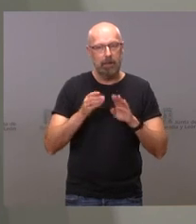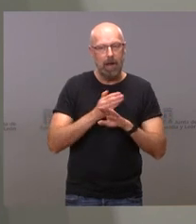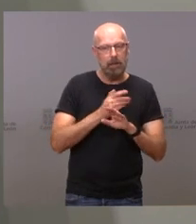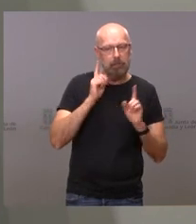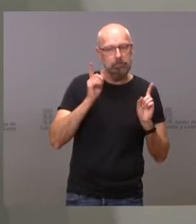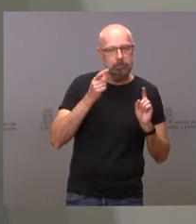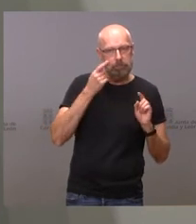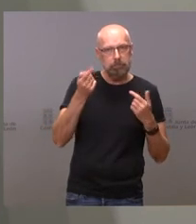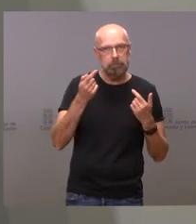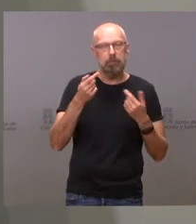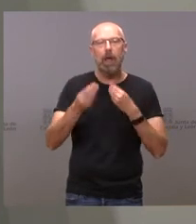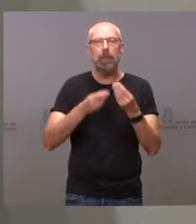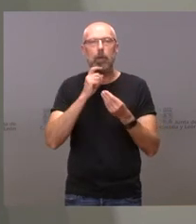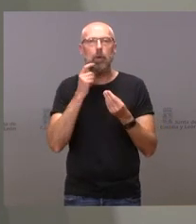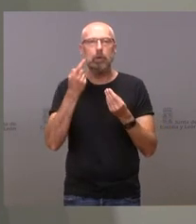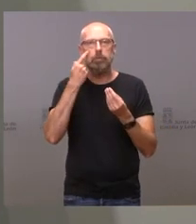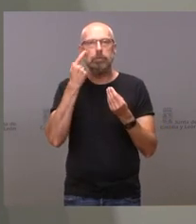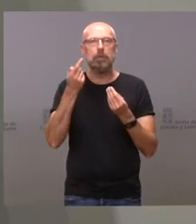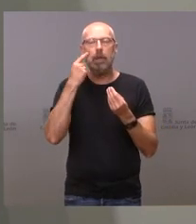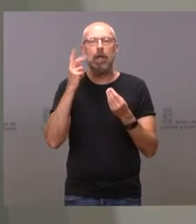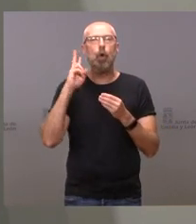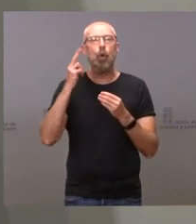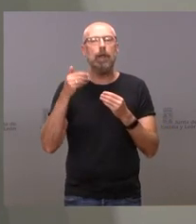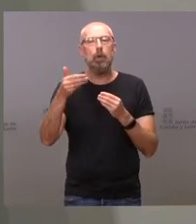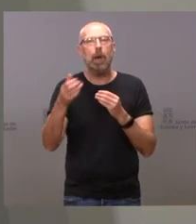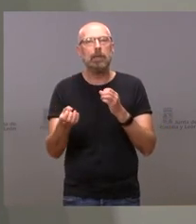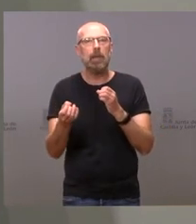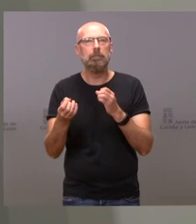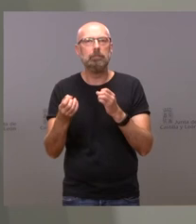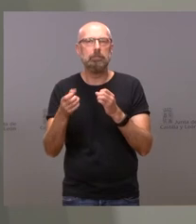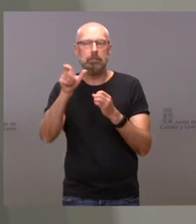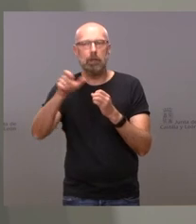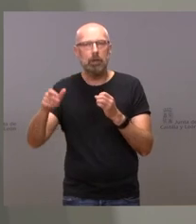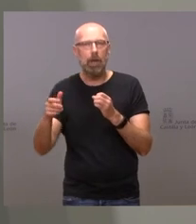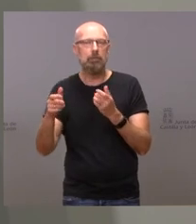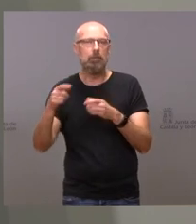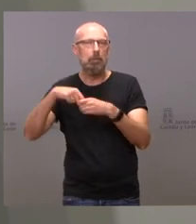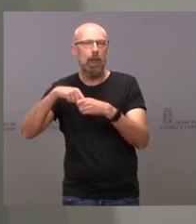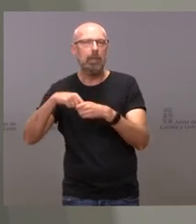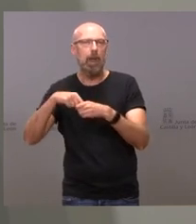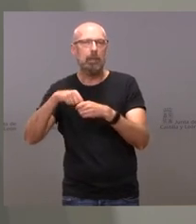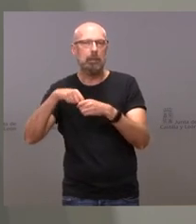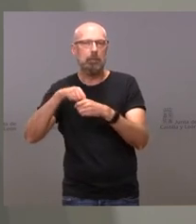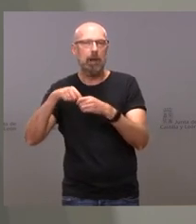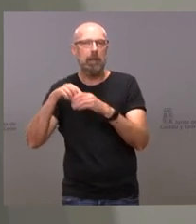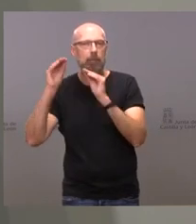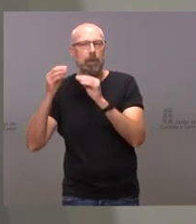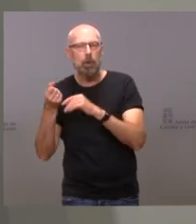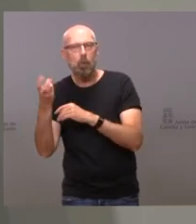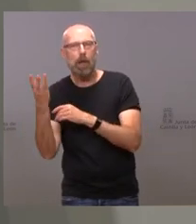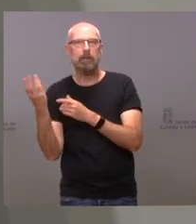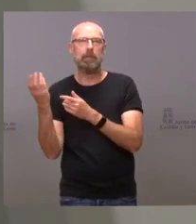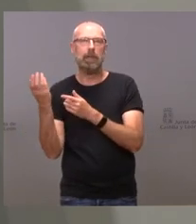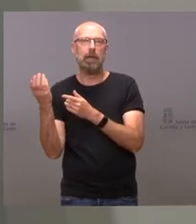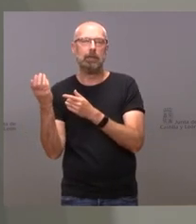hace es prever cuántas jubilaciones hay, cuántas plazas de formación tenemos, qué